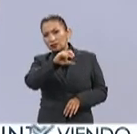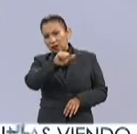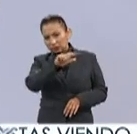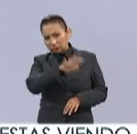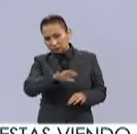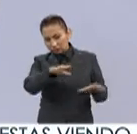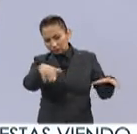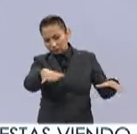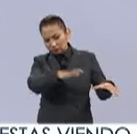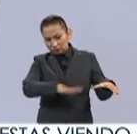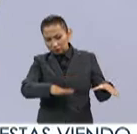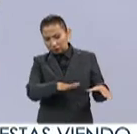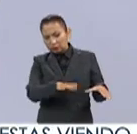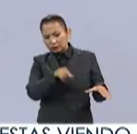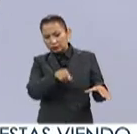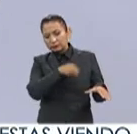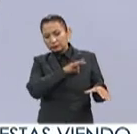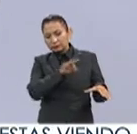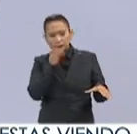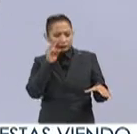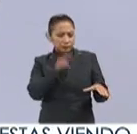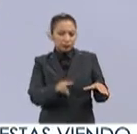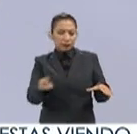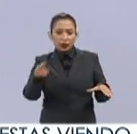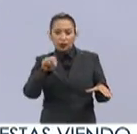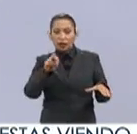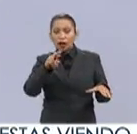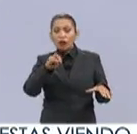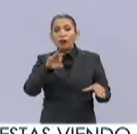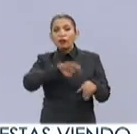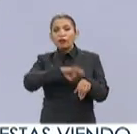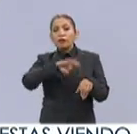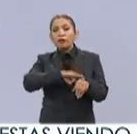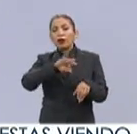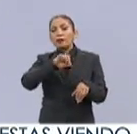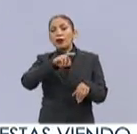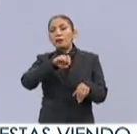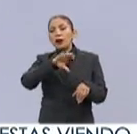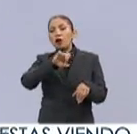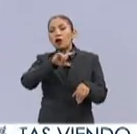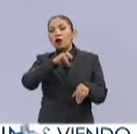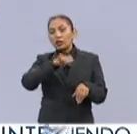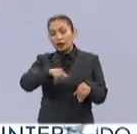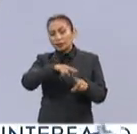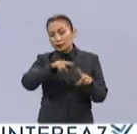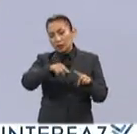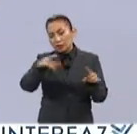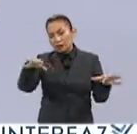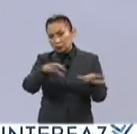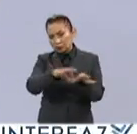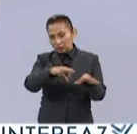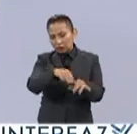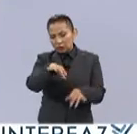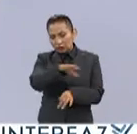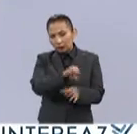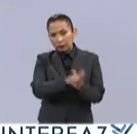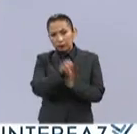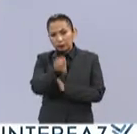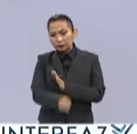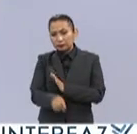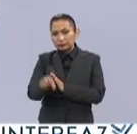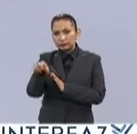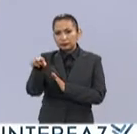la, bueno, podríamos ubicarla como neurofarmacología, ubicada en varios aspectos,